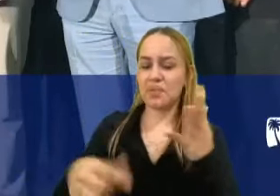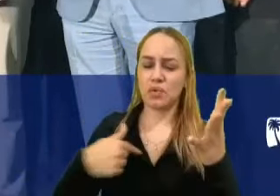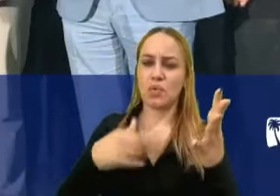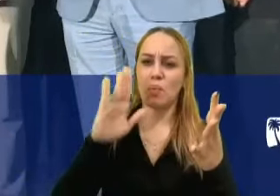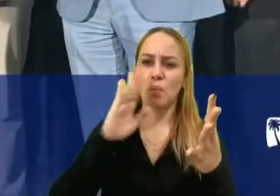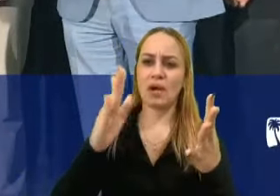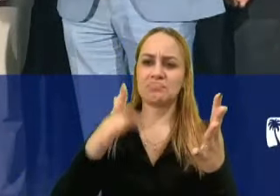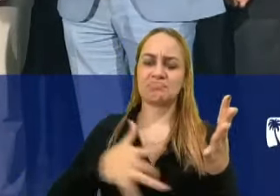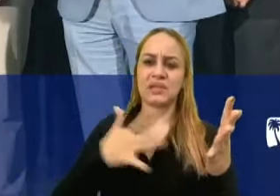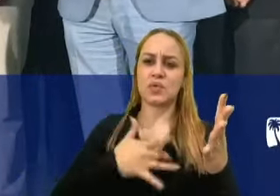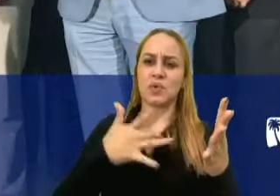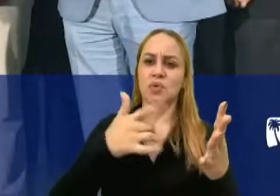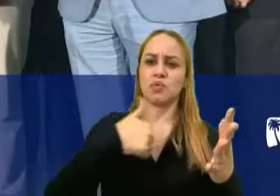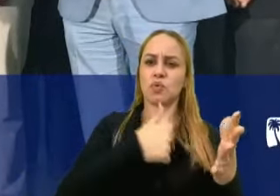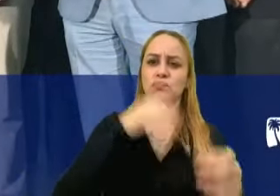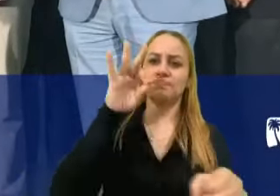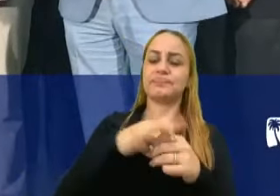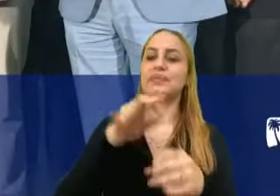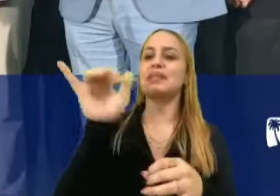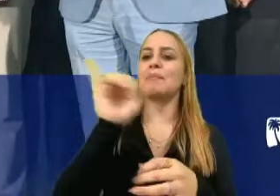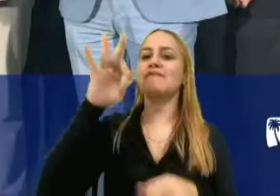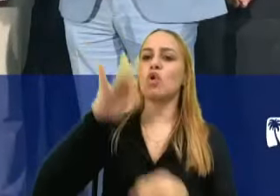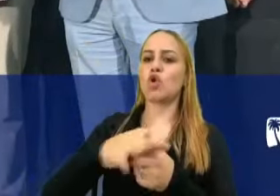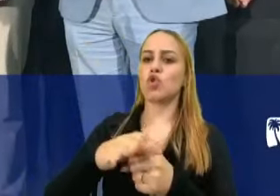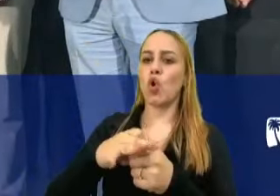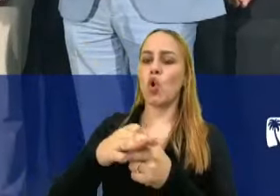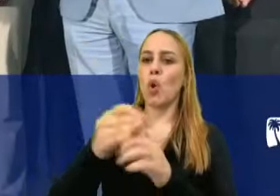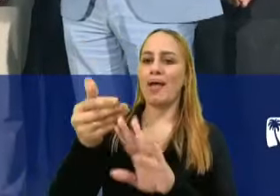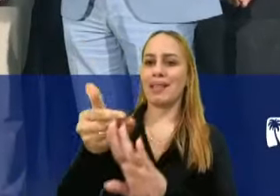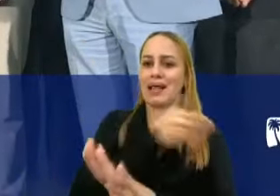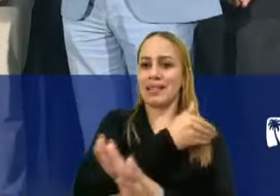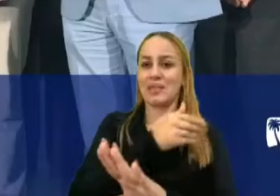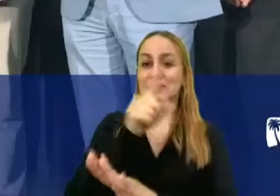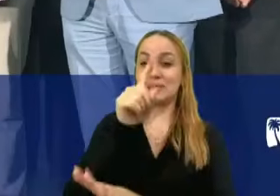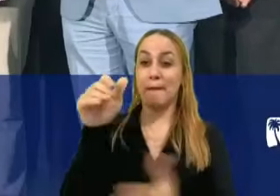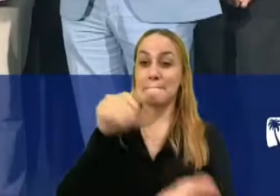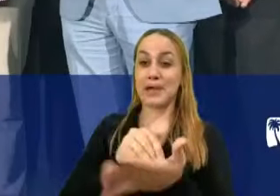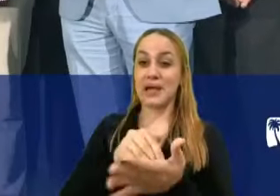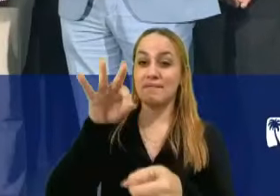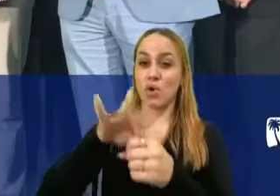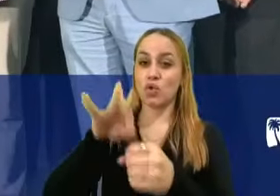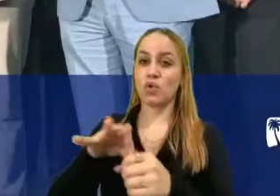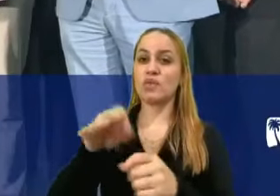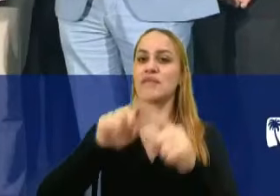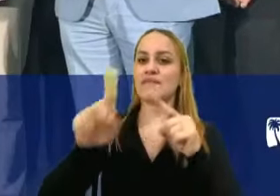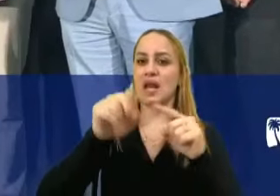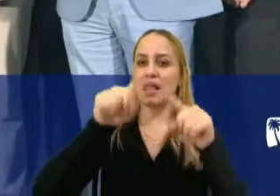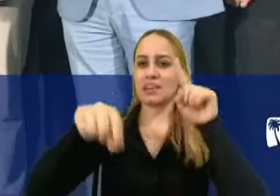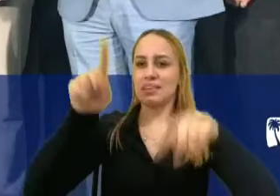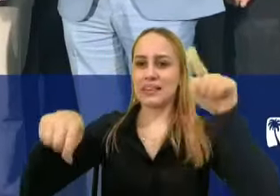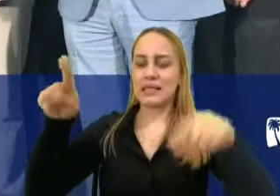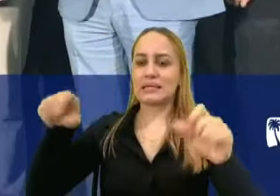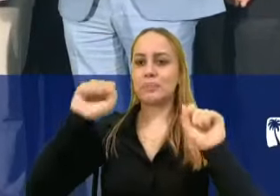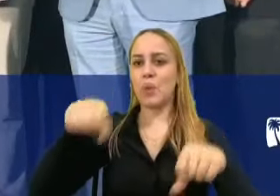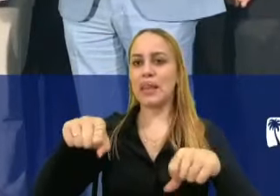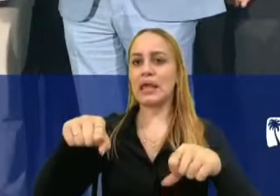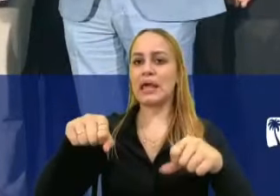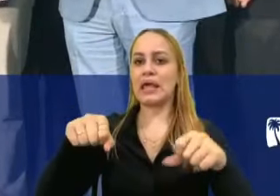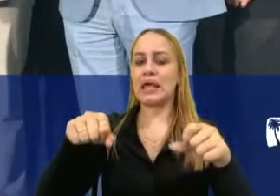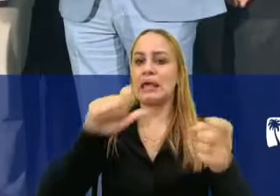acumulación en el senado por acumulación de la senadora riquel que hoy Posiblemente no aparezca verdad dentro del grupo pero